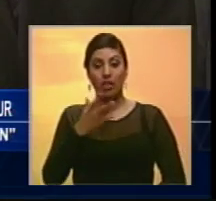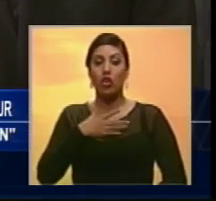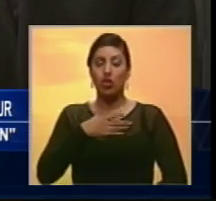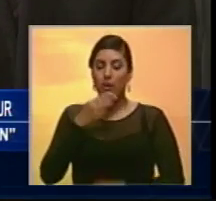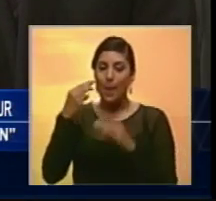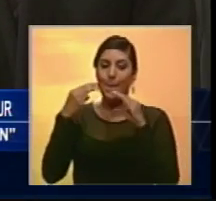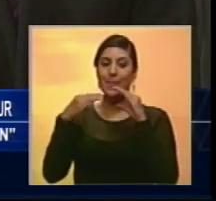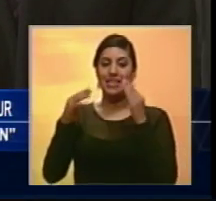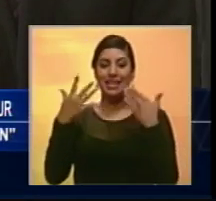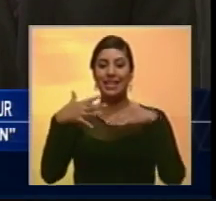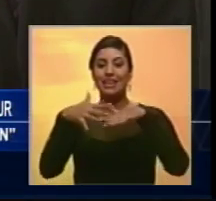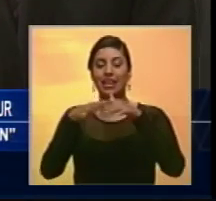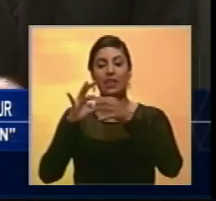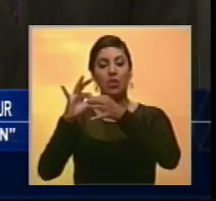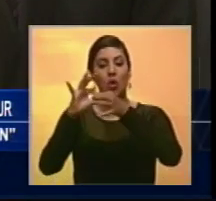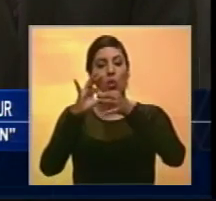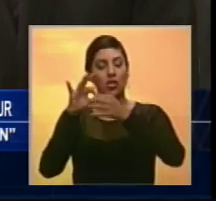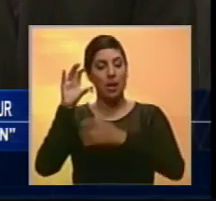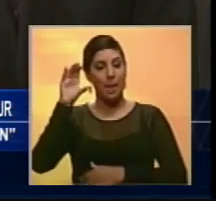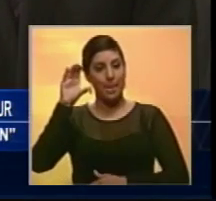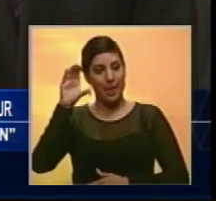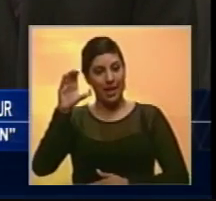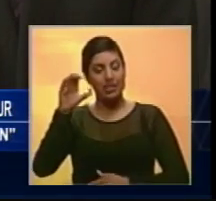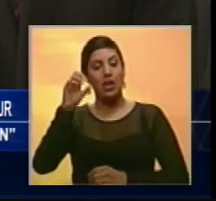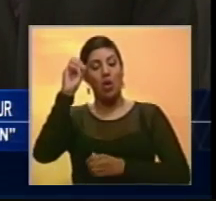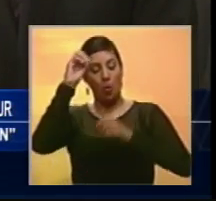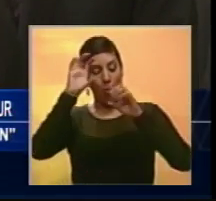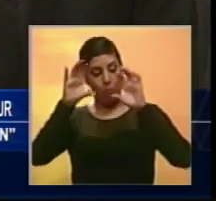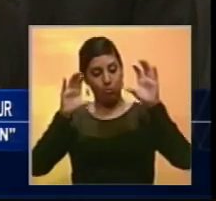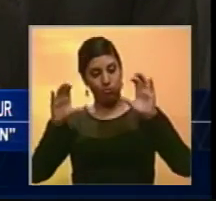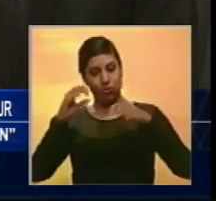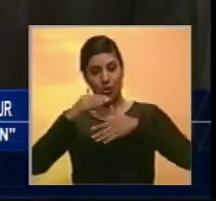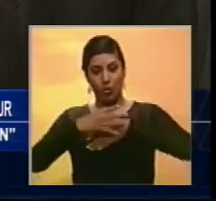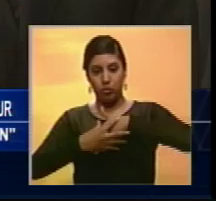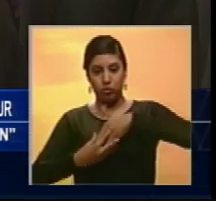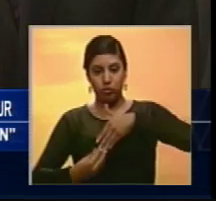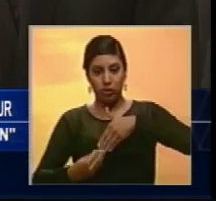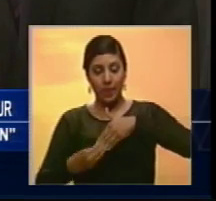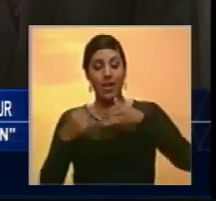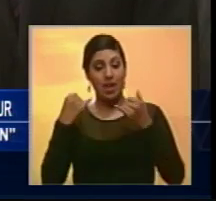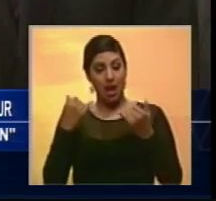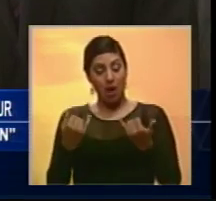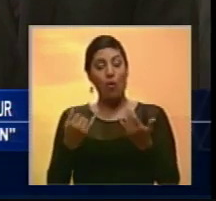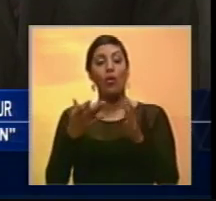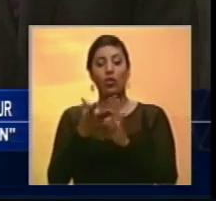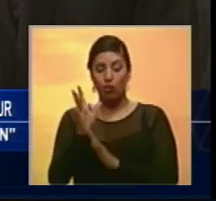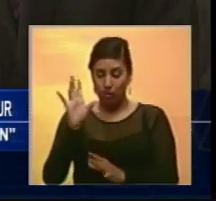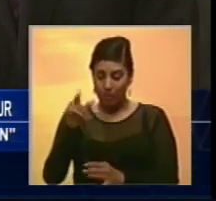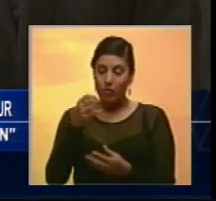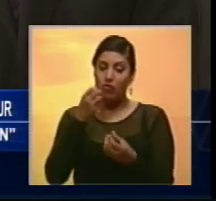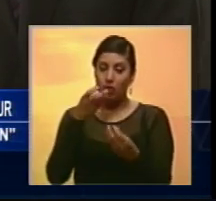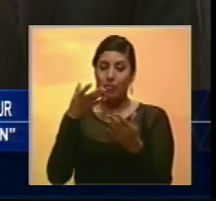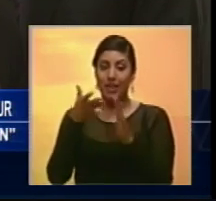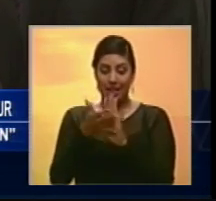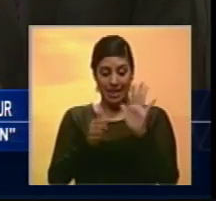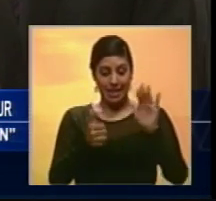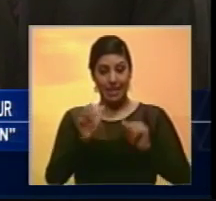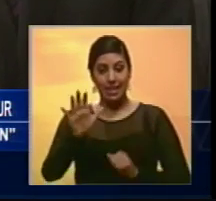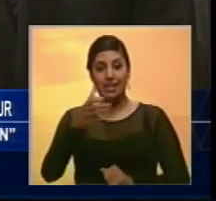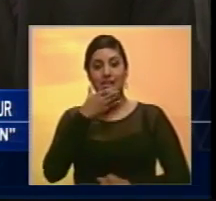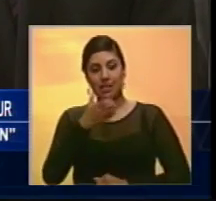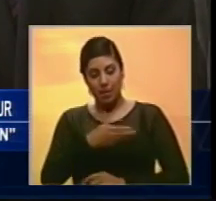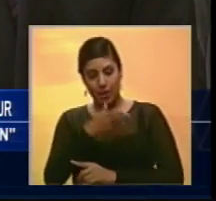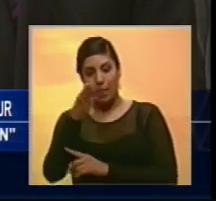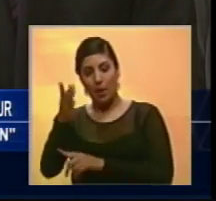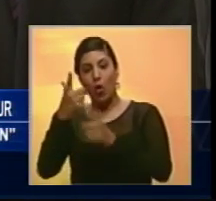un mensaje de integración y unidad de nuestro país a los pueblos de los países miembros del bloque regional. Informó de igual manera, el 15 de diciembre estará